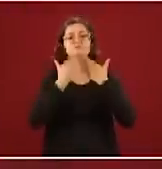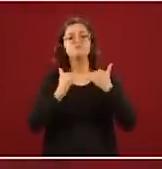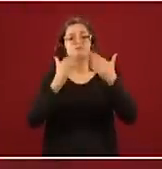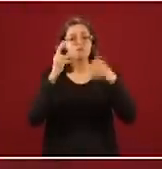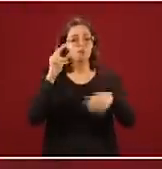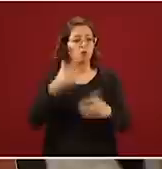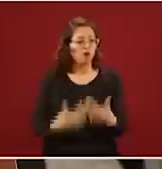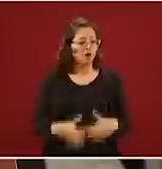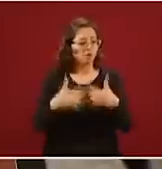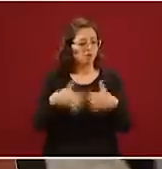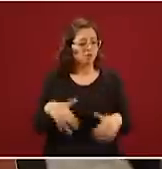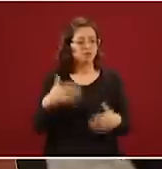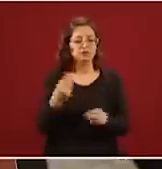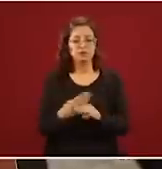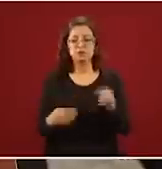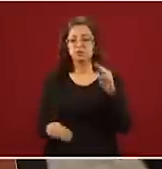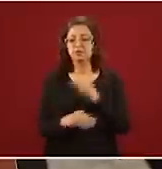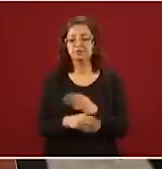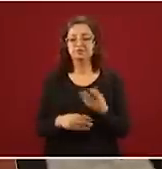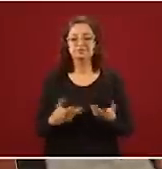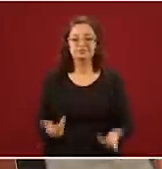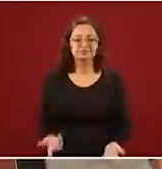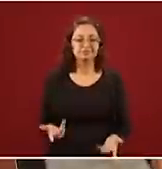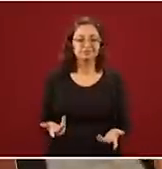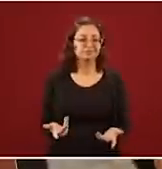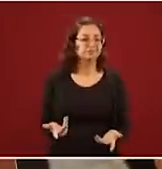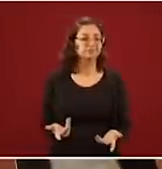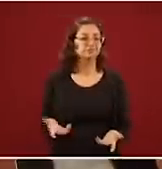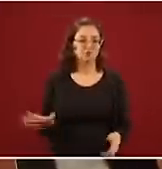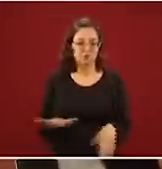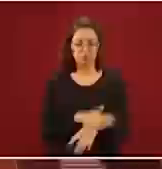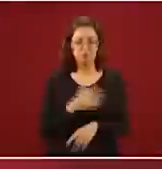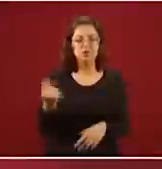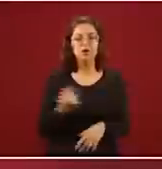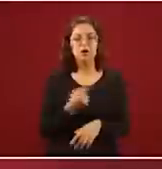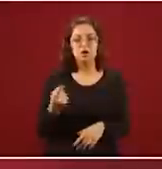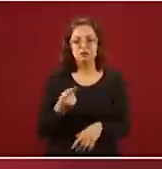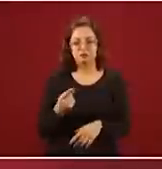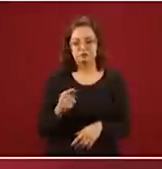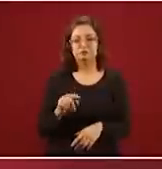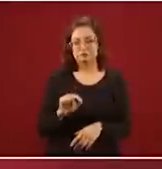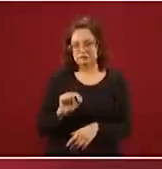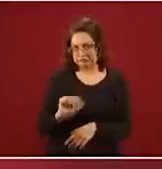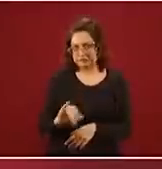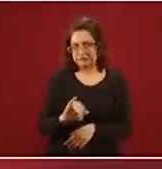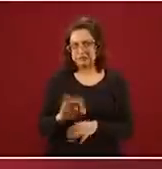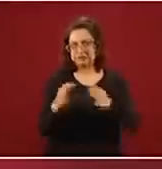porque les importaban mucho los contratos, la obra,